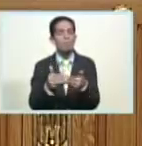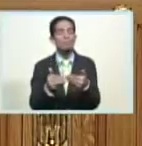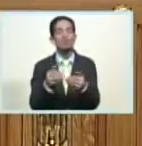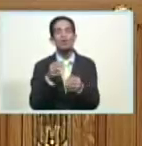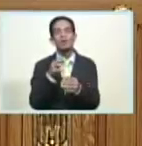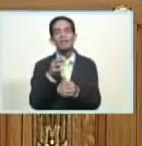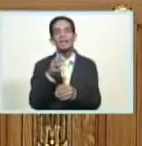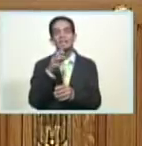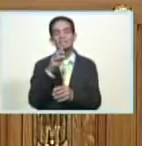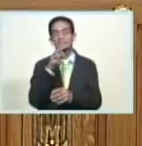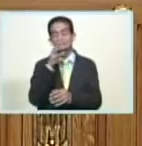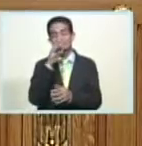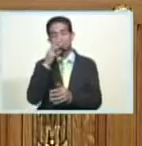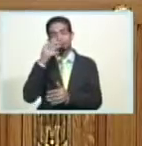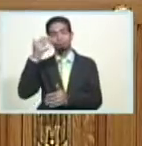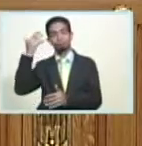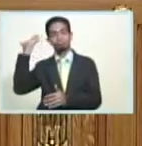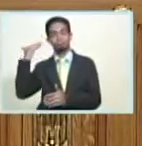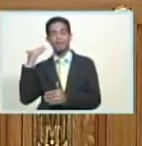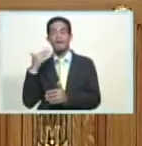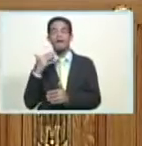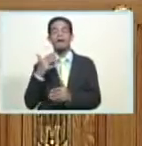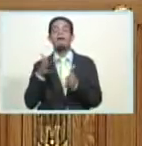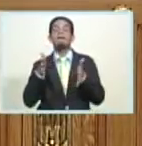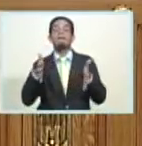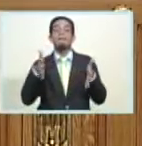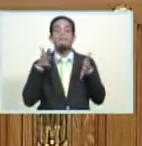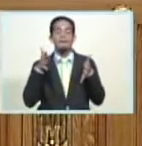antes, 68, gana Rafael Caldera.